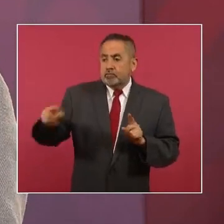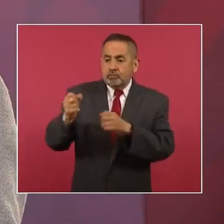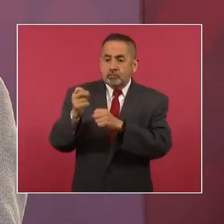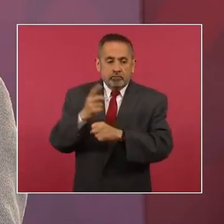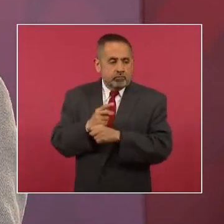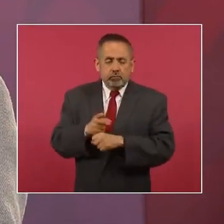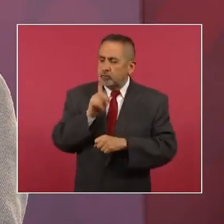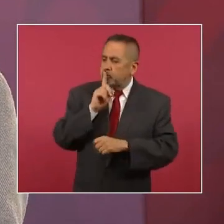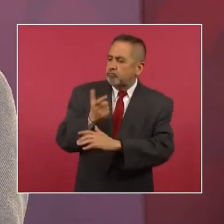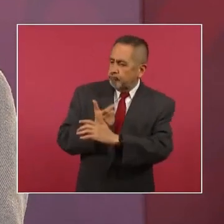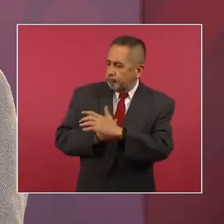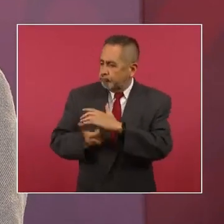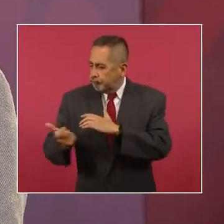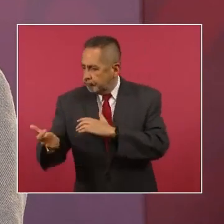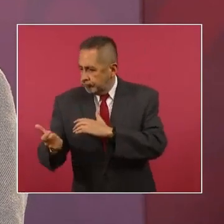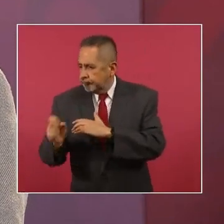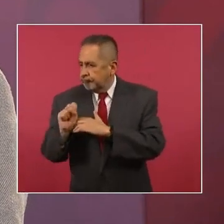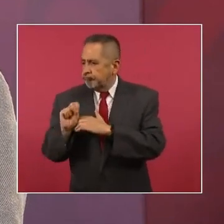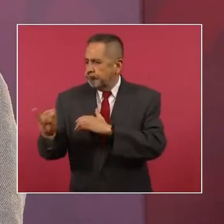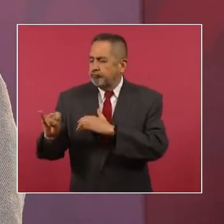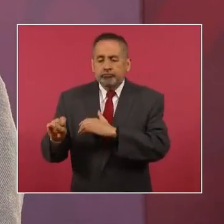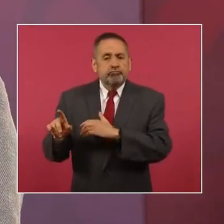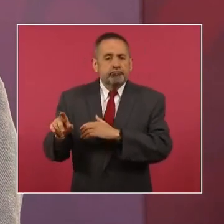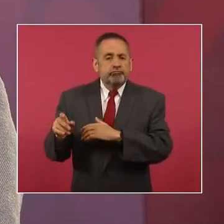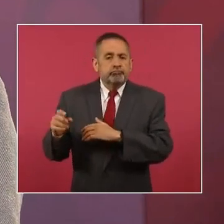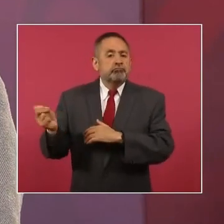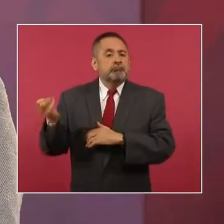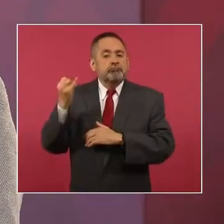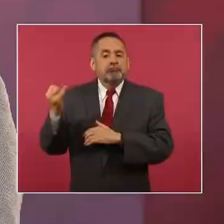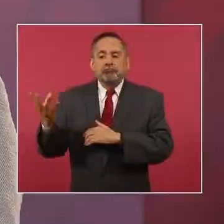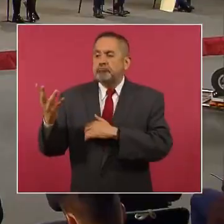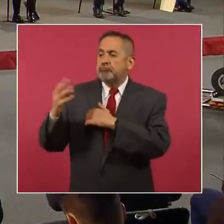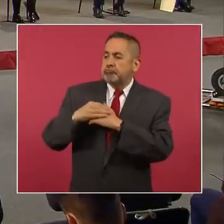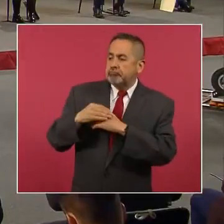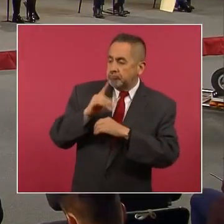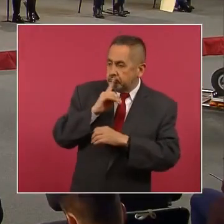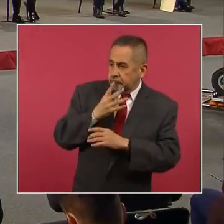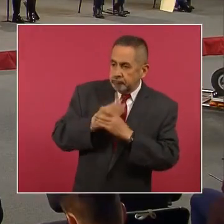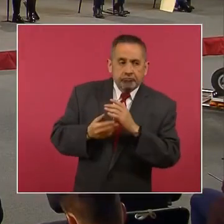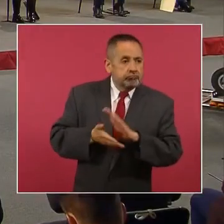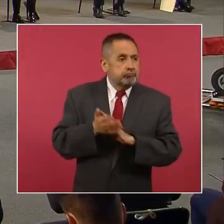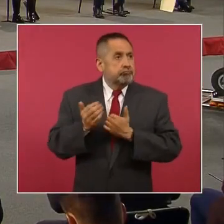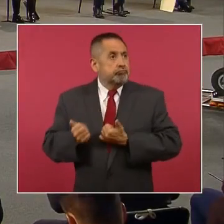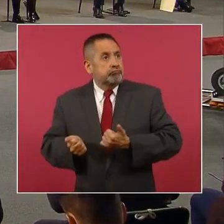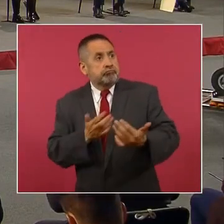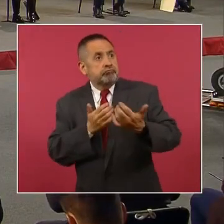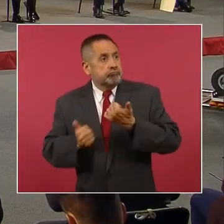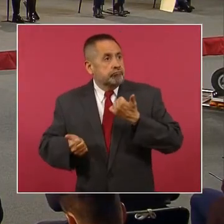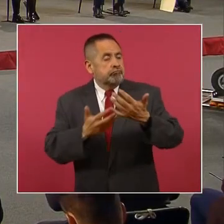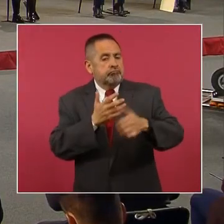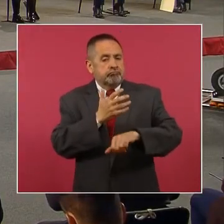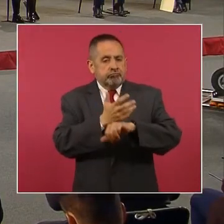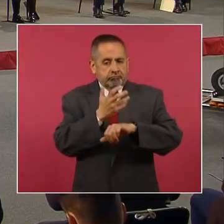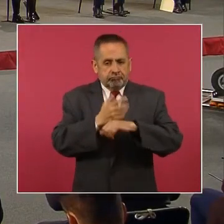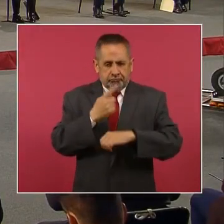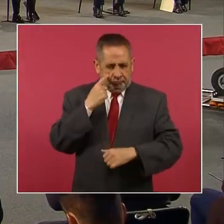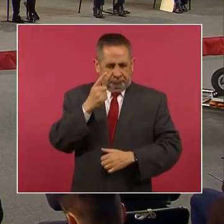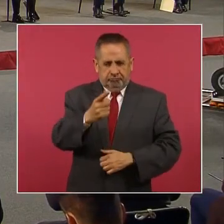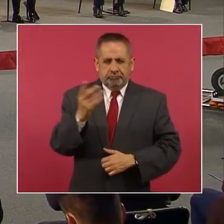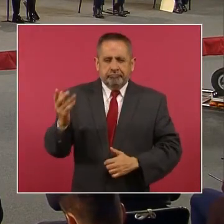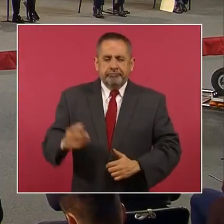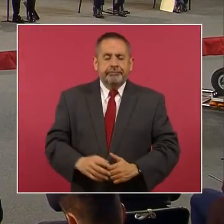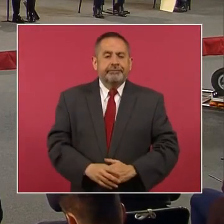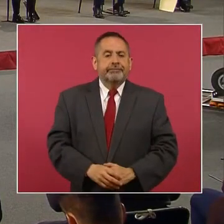para poder llevar a cabo esta tarea de traslado de cocaína desde México a Estados Unidos. Entonces, ahorita vamos a presentar el resumen. Con permiso.